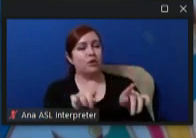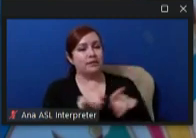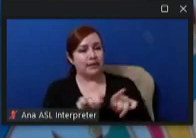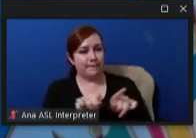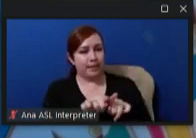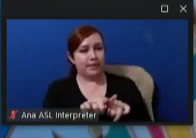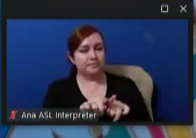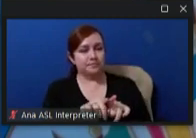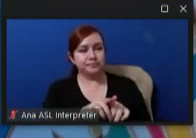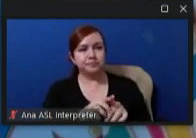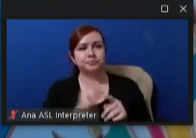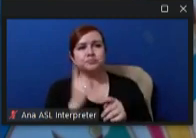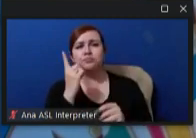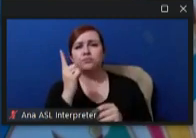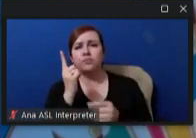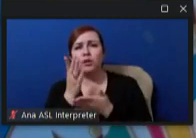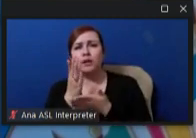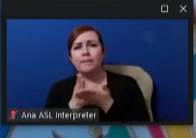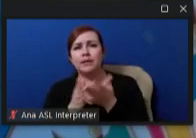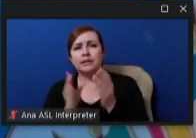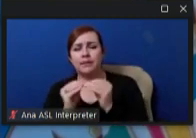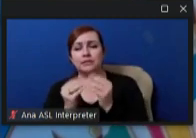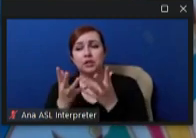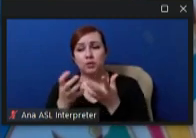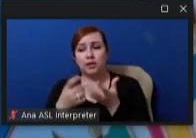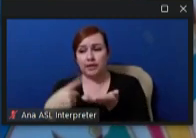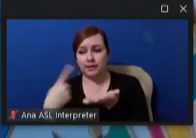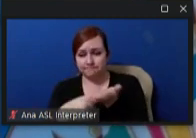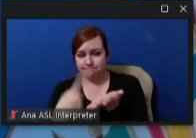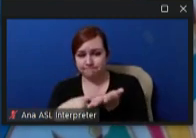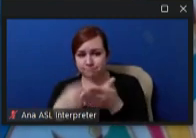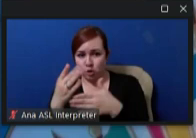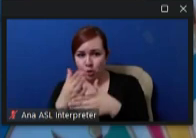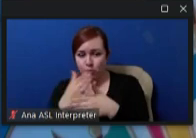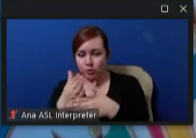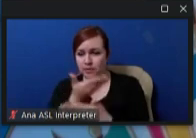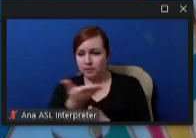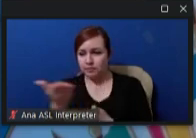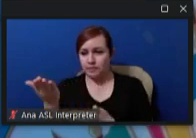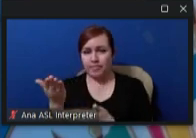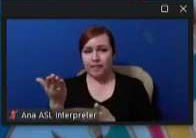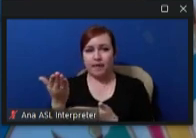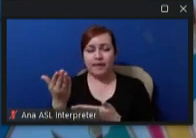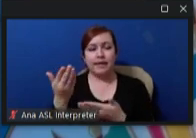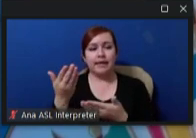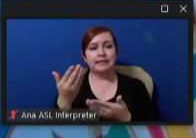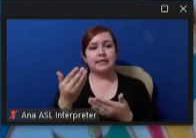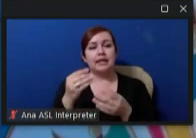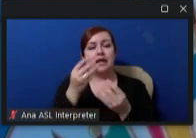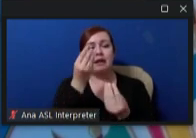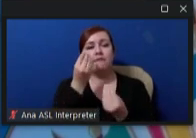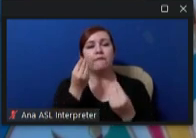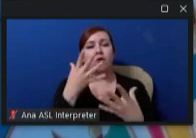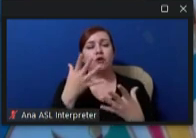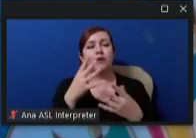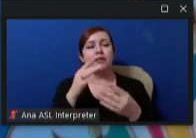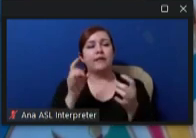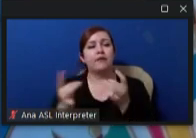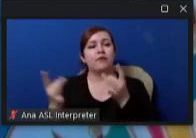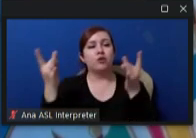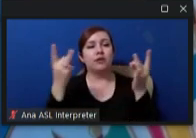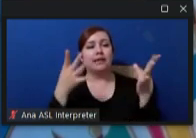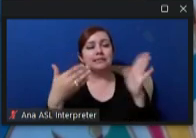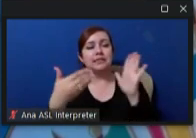otro elemento que yo quería compartir con ustedes, está planteado en el informe sobre violencia contra mujeres y